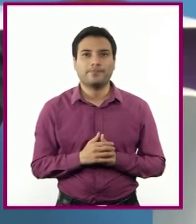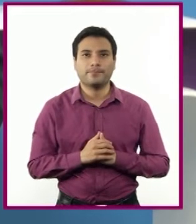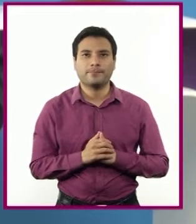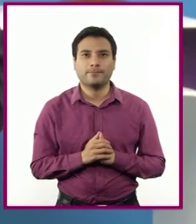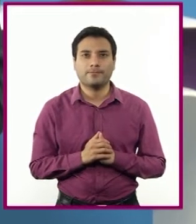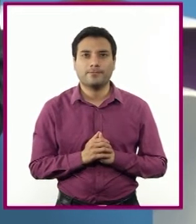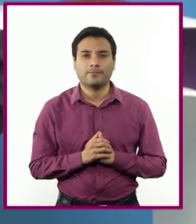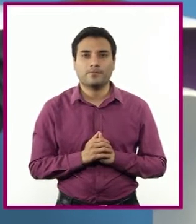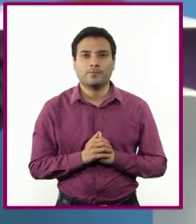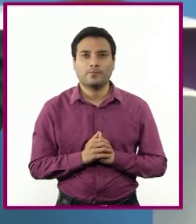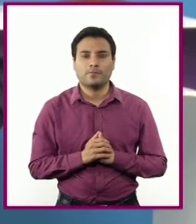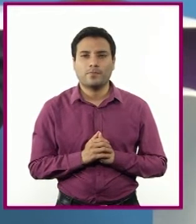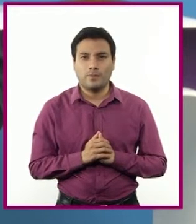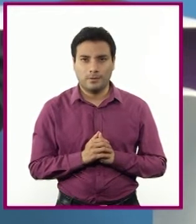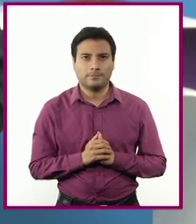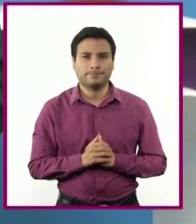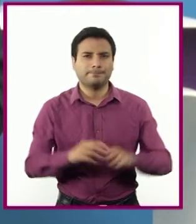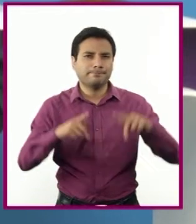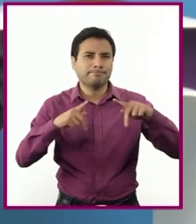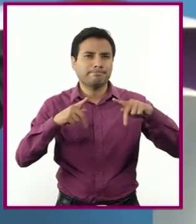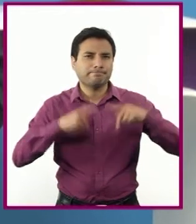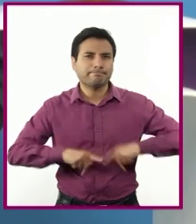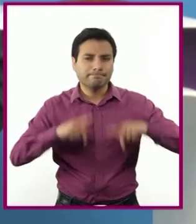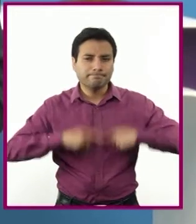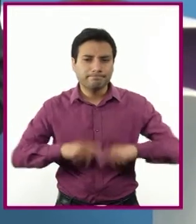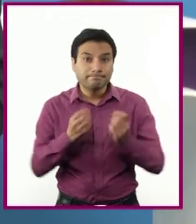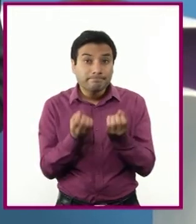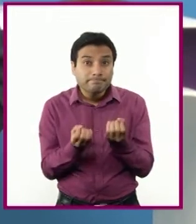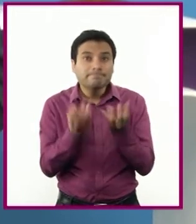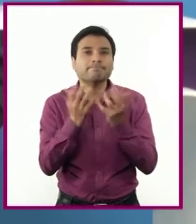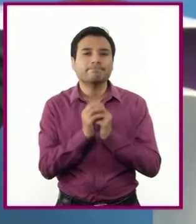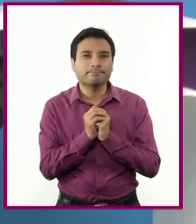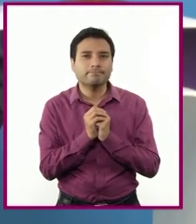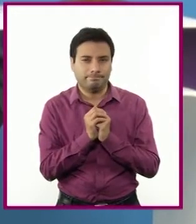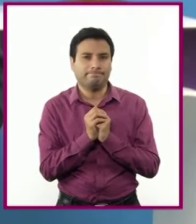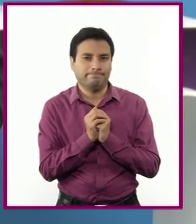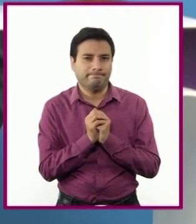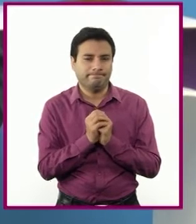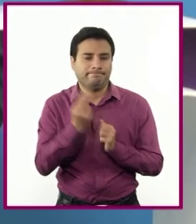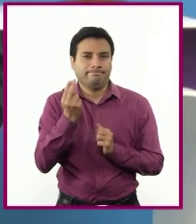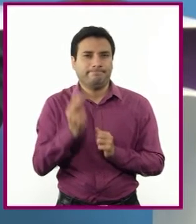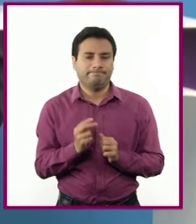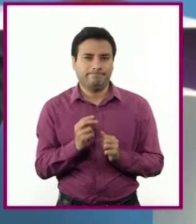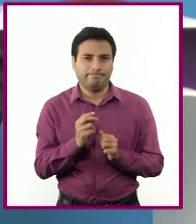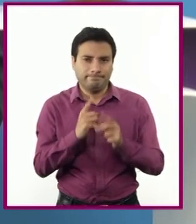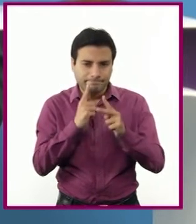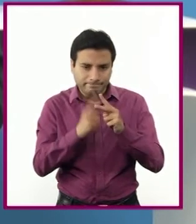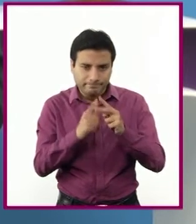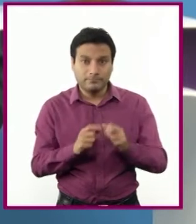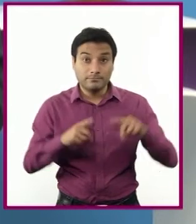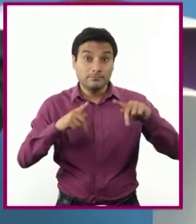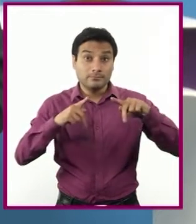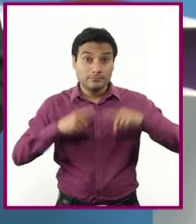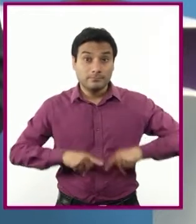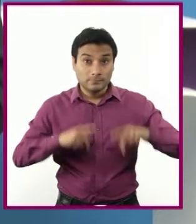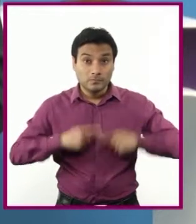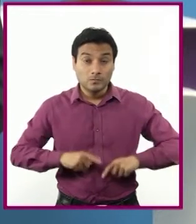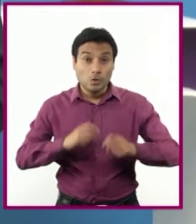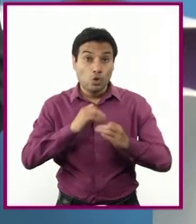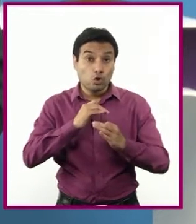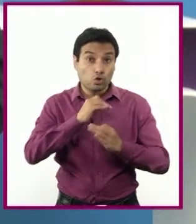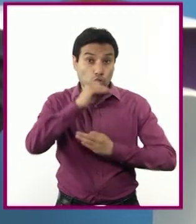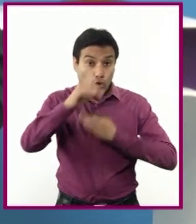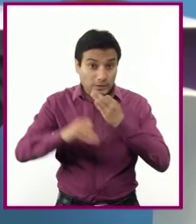refleja la proporción de personas que viven dentro de un territorio, es decir, su población total o